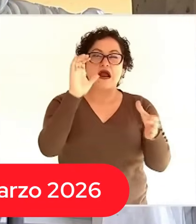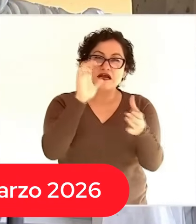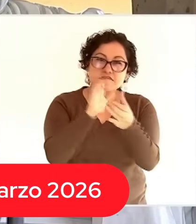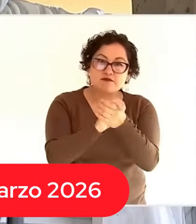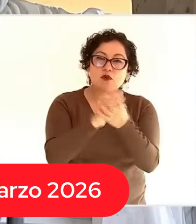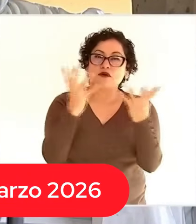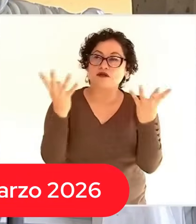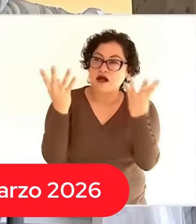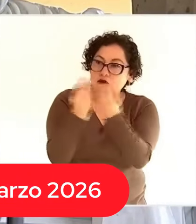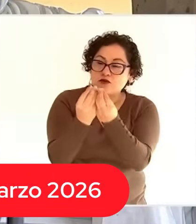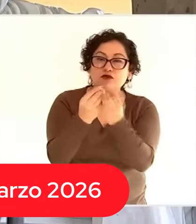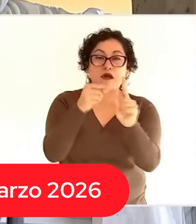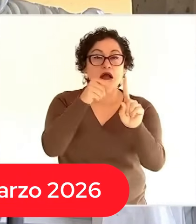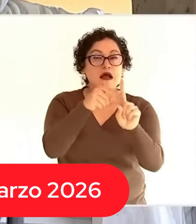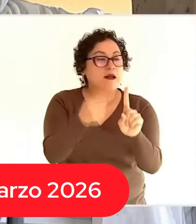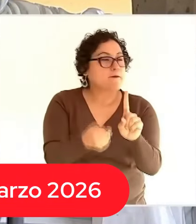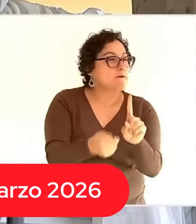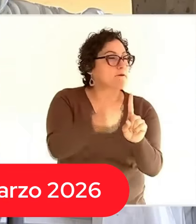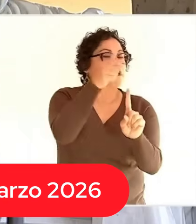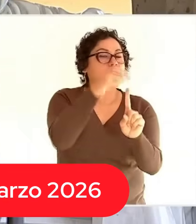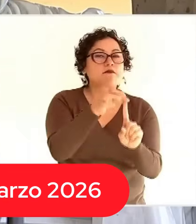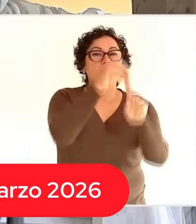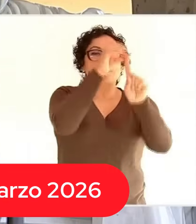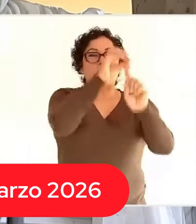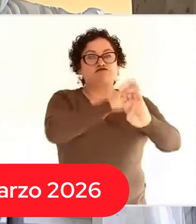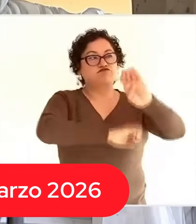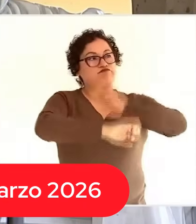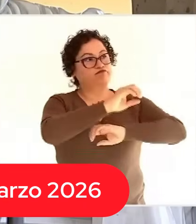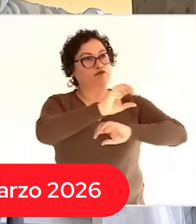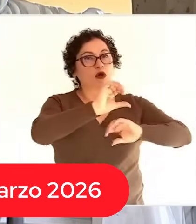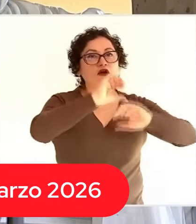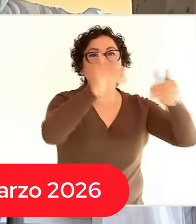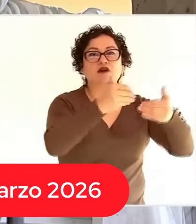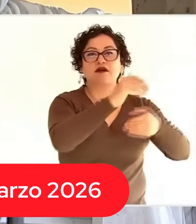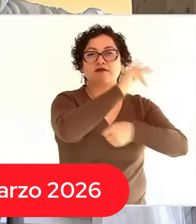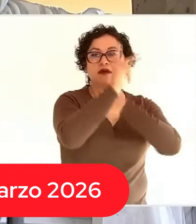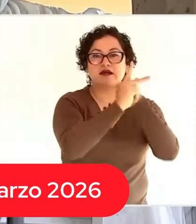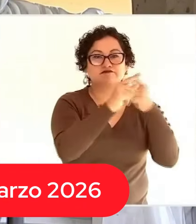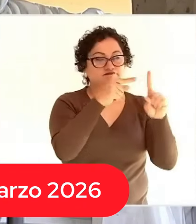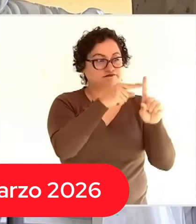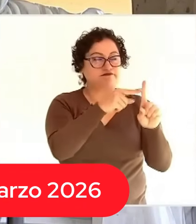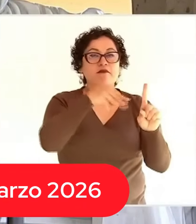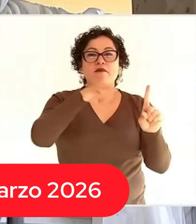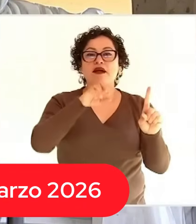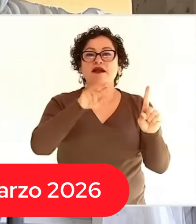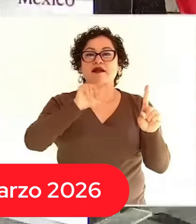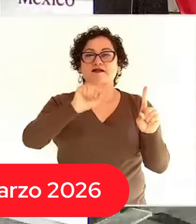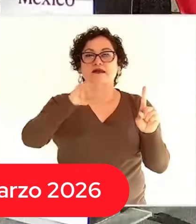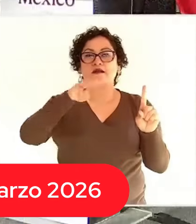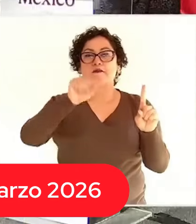fue nuestra primera diplomática histórica, Margarita Maza Parada.